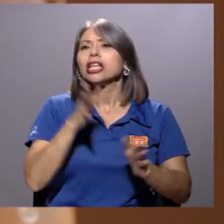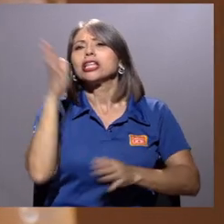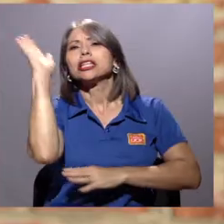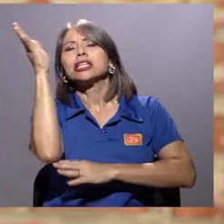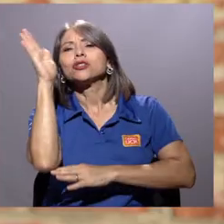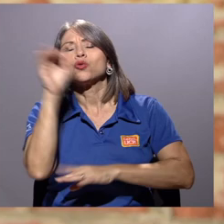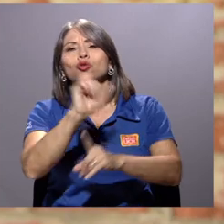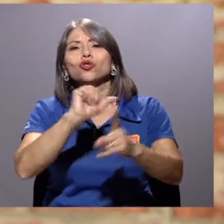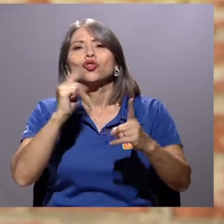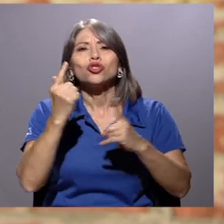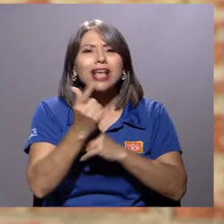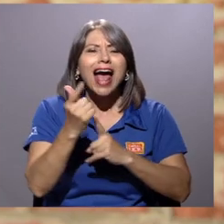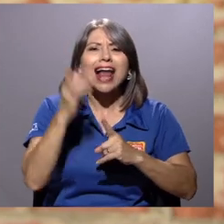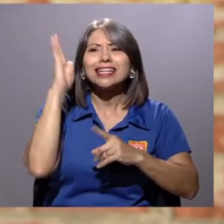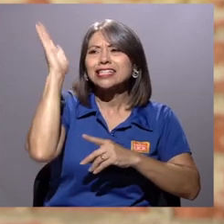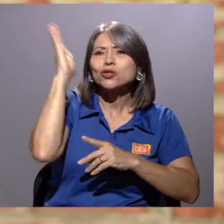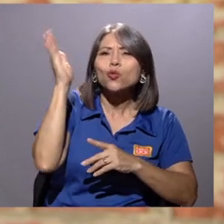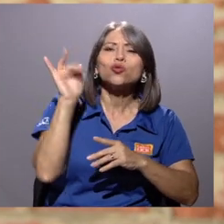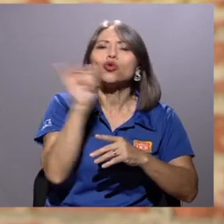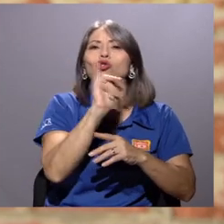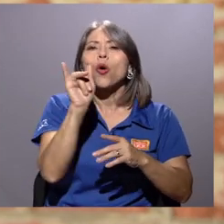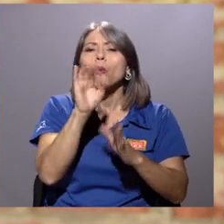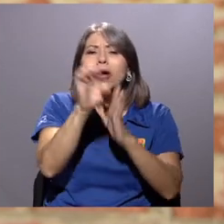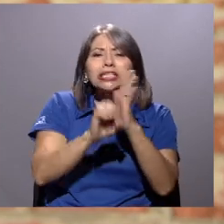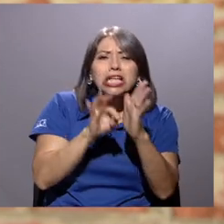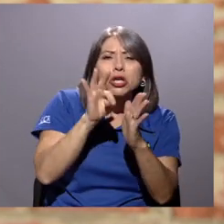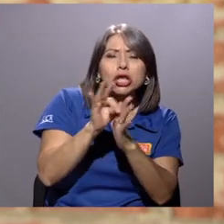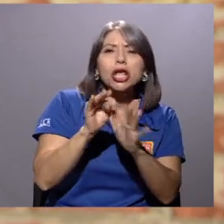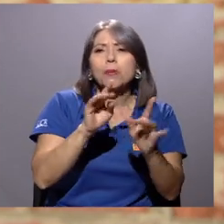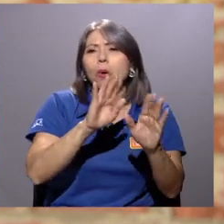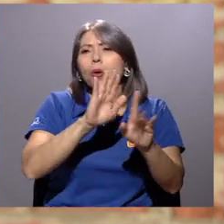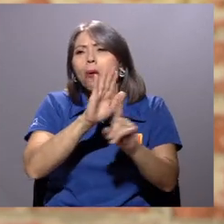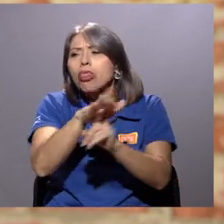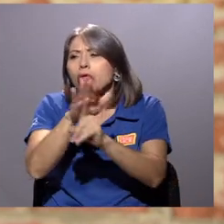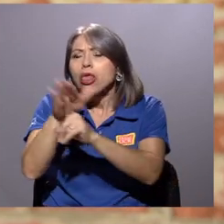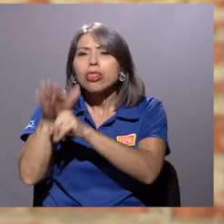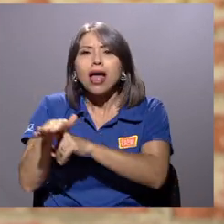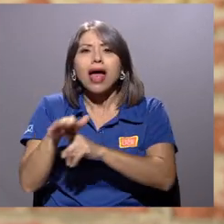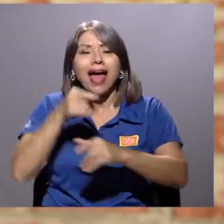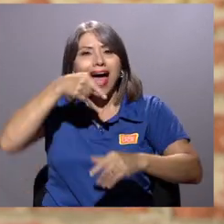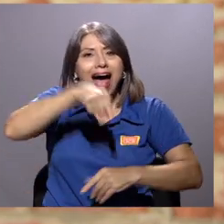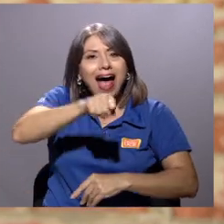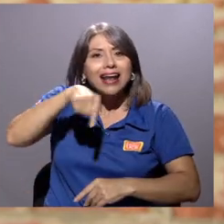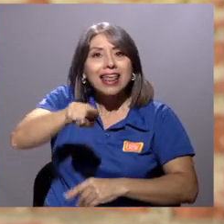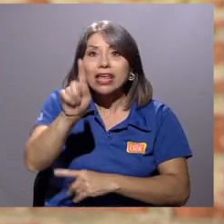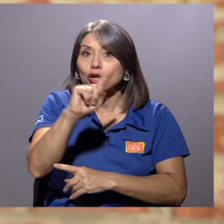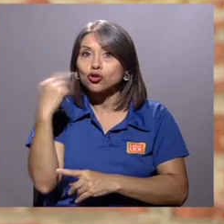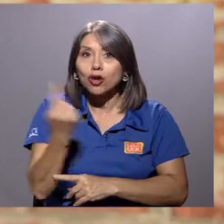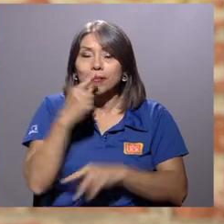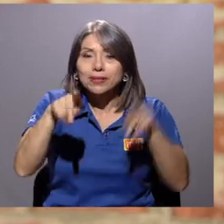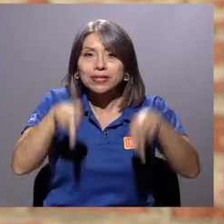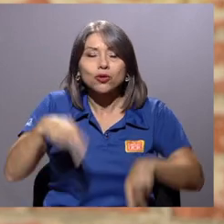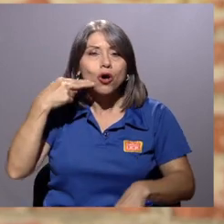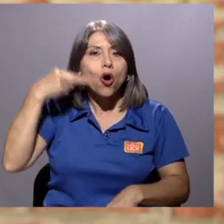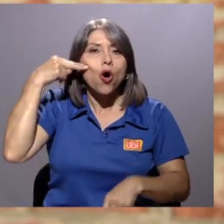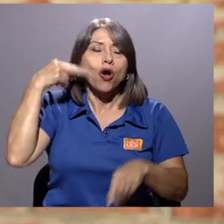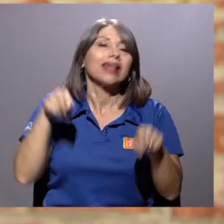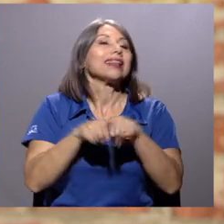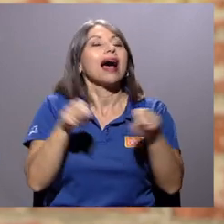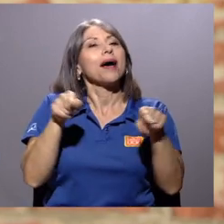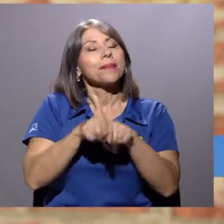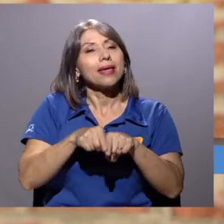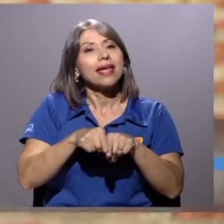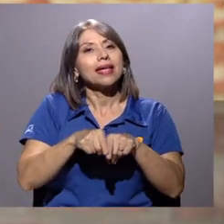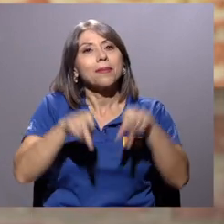de que buscan discriminarnos, estigmatizarnos, torturarnos, agreden no solamente a personas homosexuales, sino también a